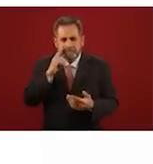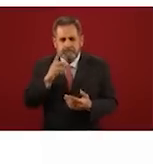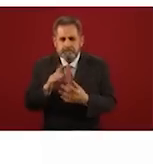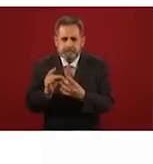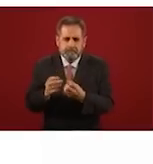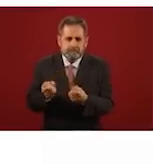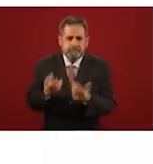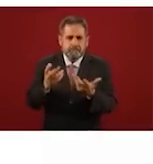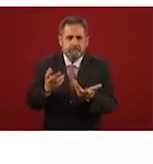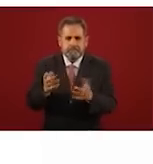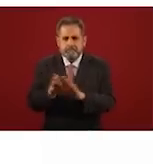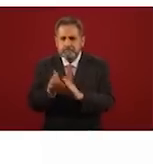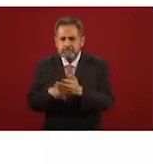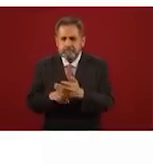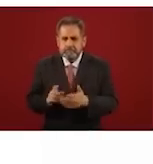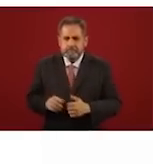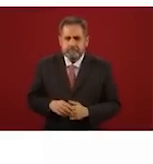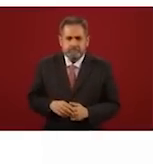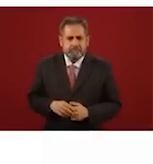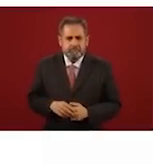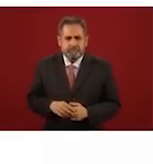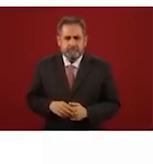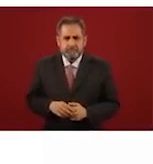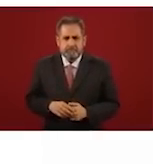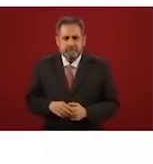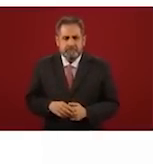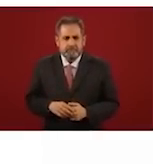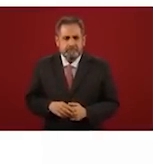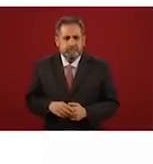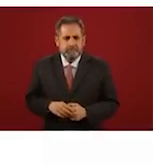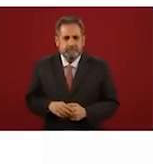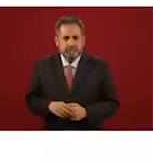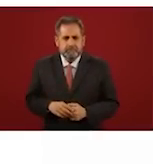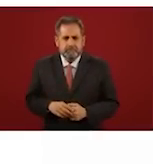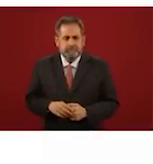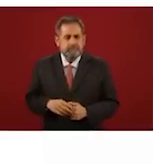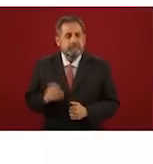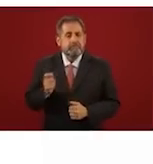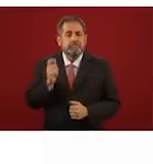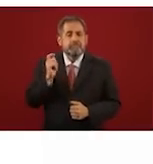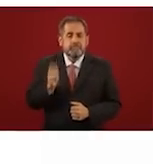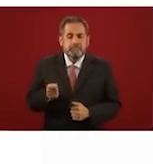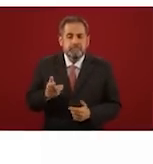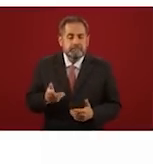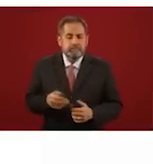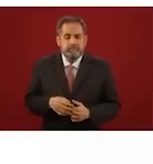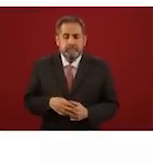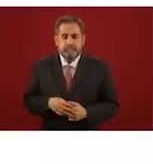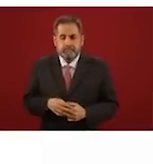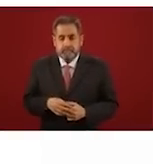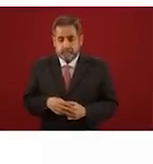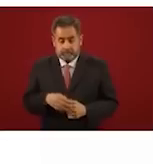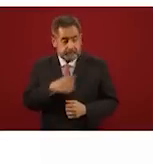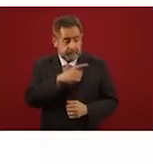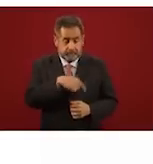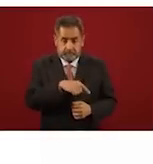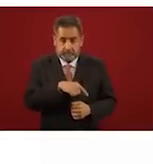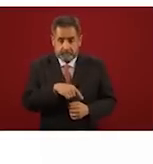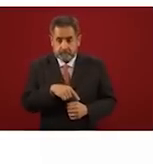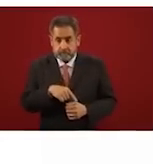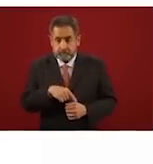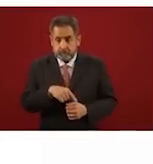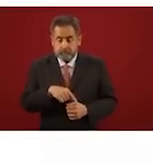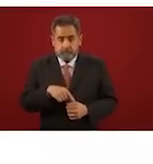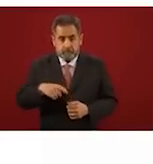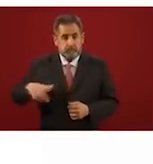estamos hablando de que se ejercieron en compra en el